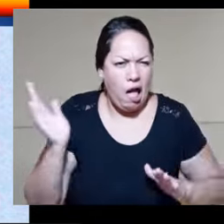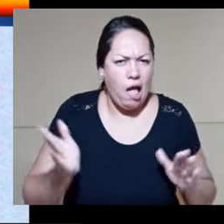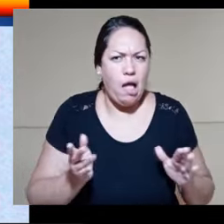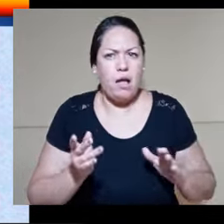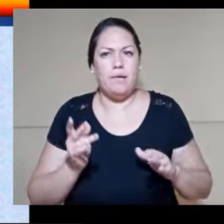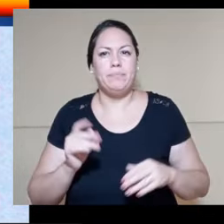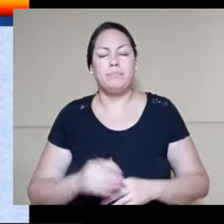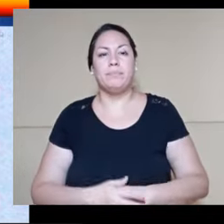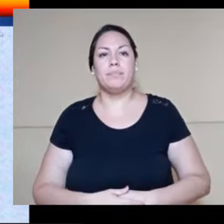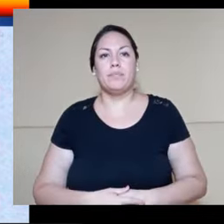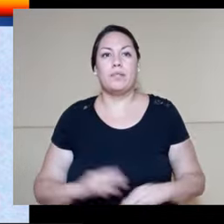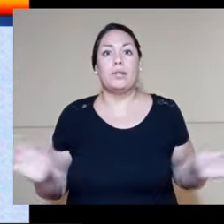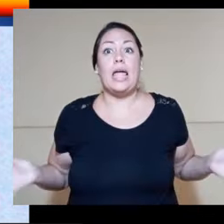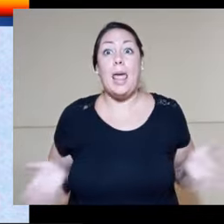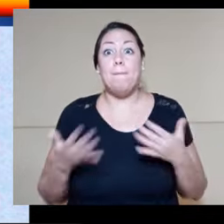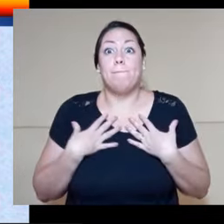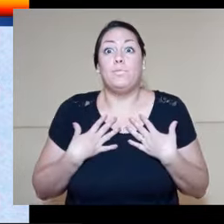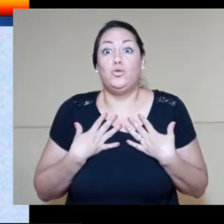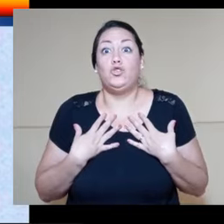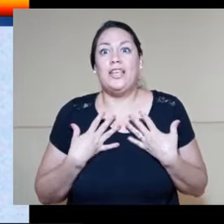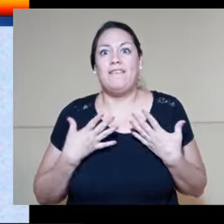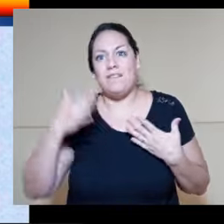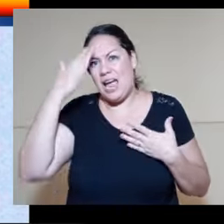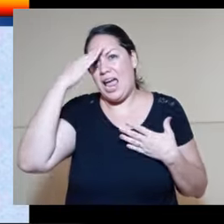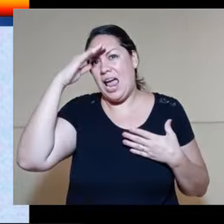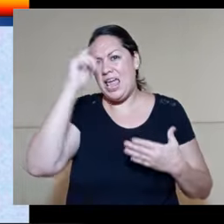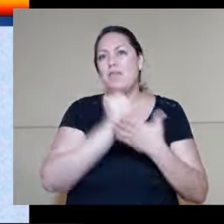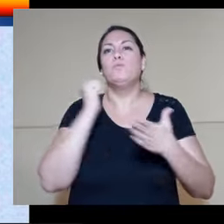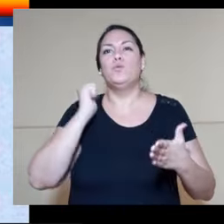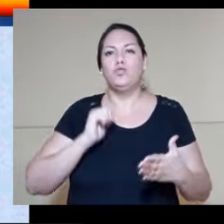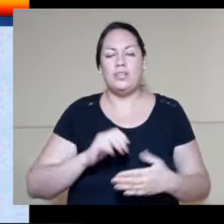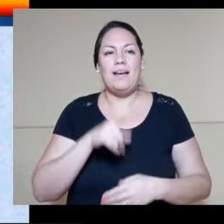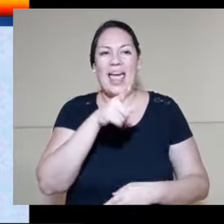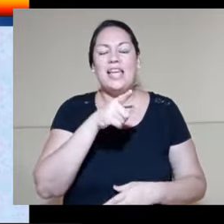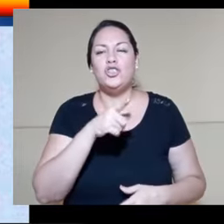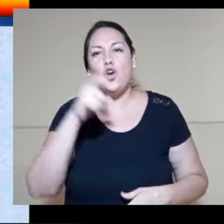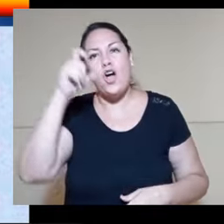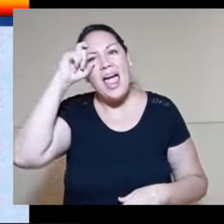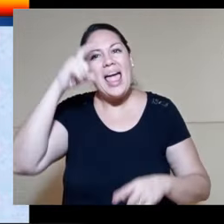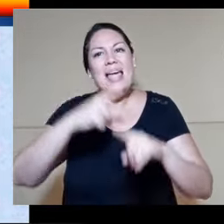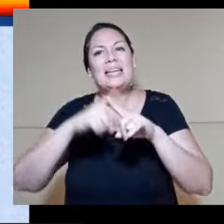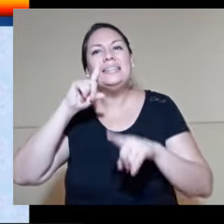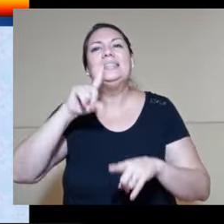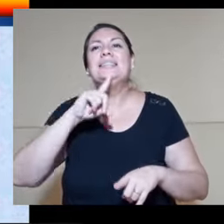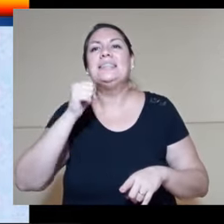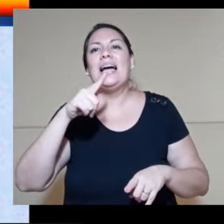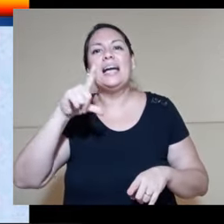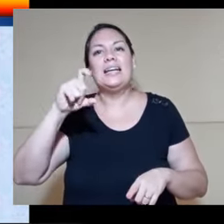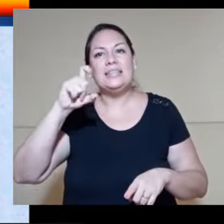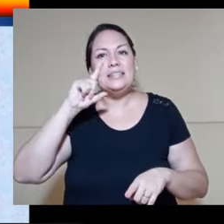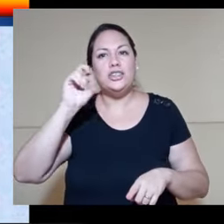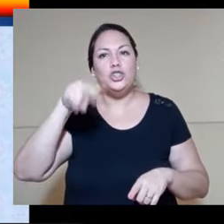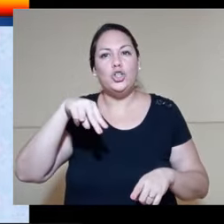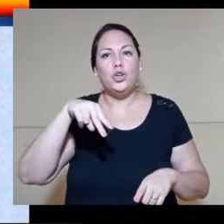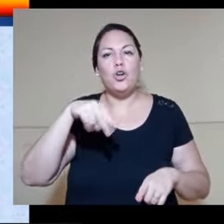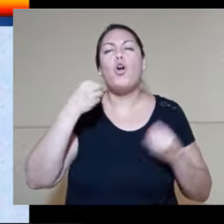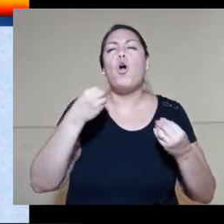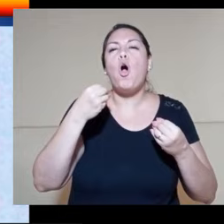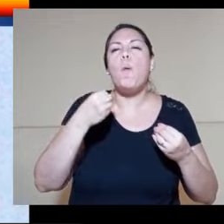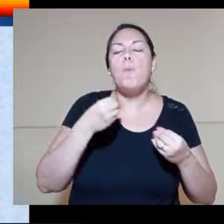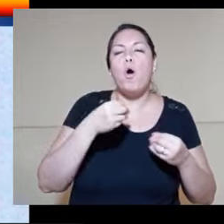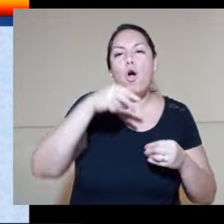conductas agresivas, impulsivas. ¿Ah? Fíjense, entonces, ese es un ejemplo de excitación. Cómo